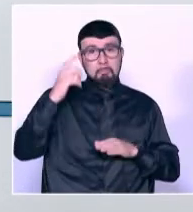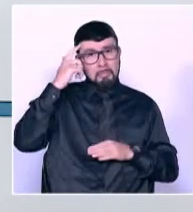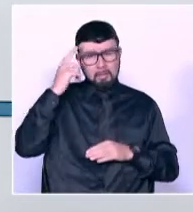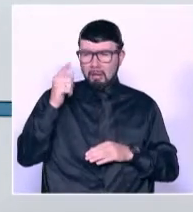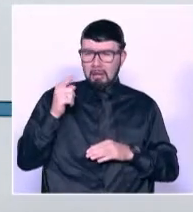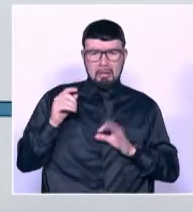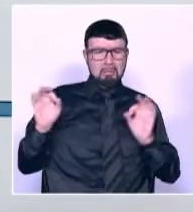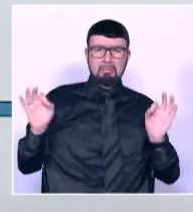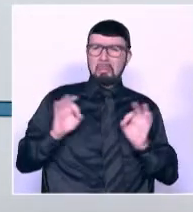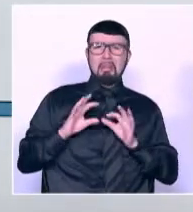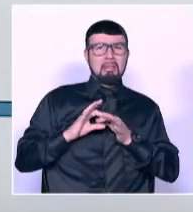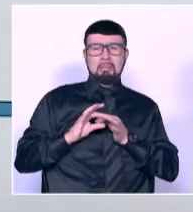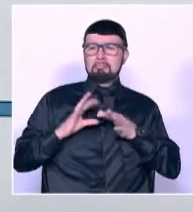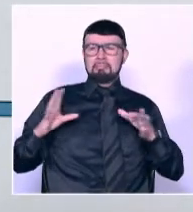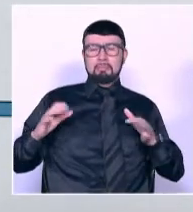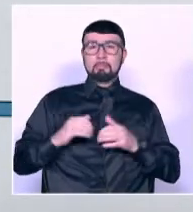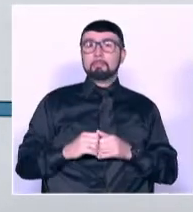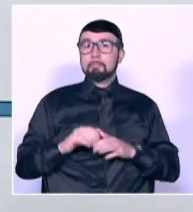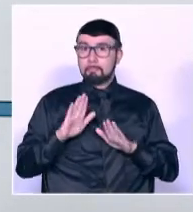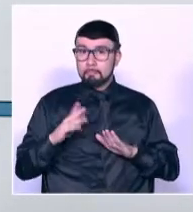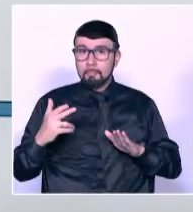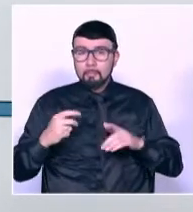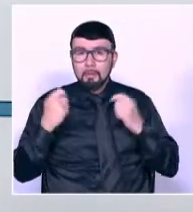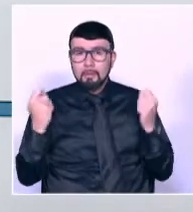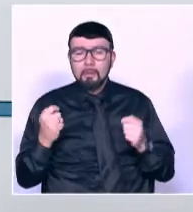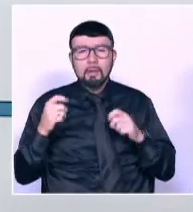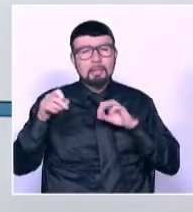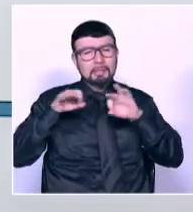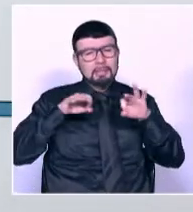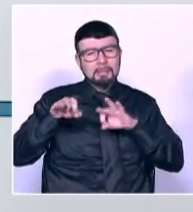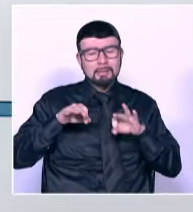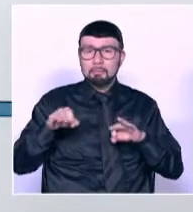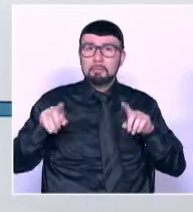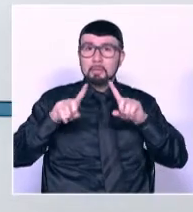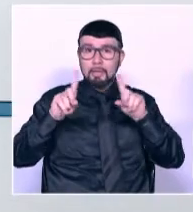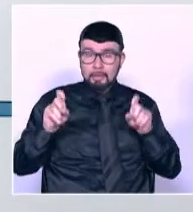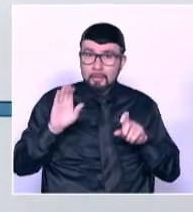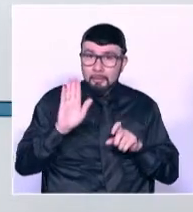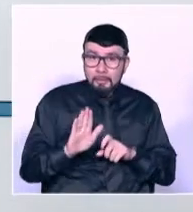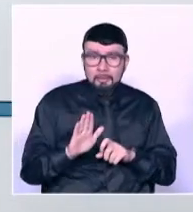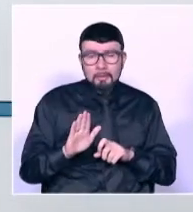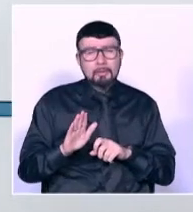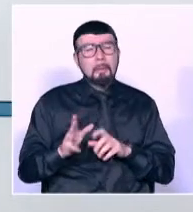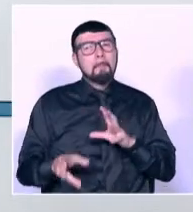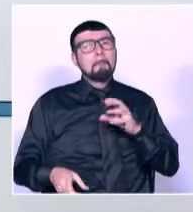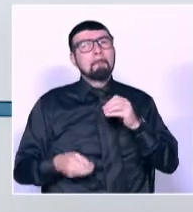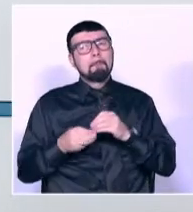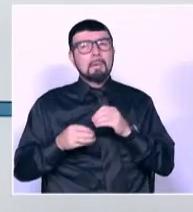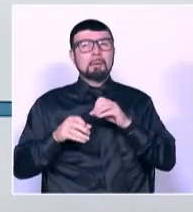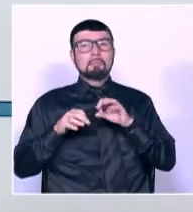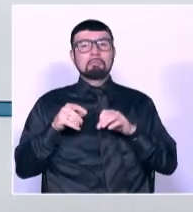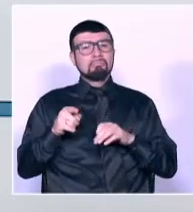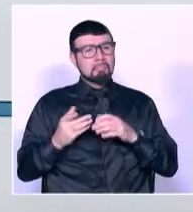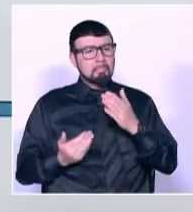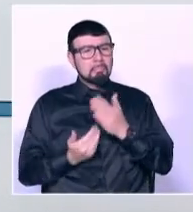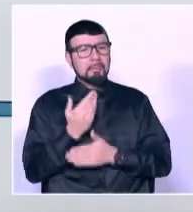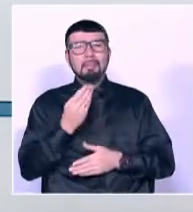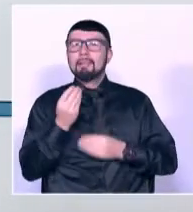corte de comerciales para seguirles contando acerca más de este tema, que aprendamos un poco más qué podemos empezar a